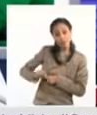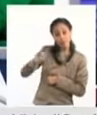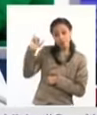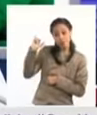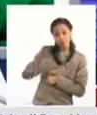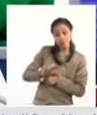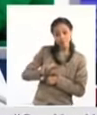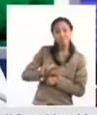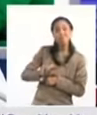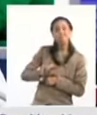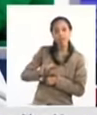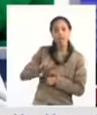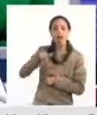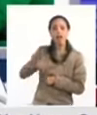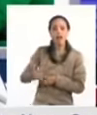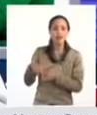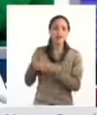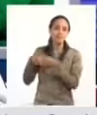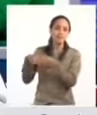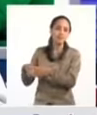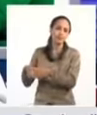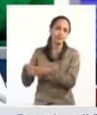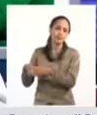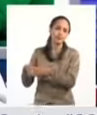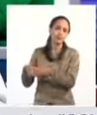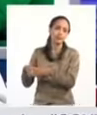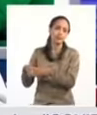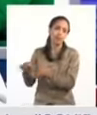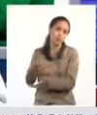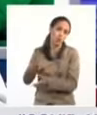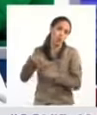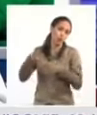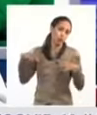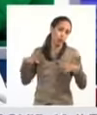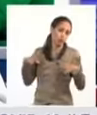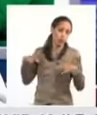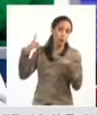estos polos turísticos, que es una cifra no